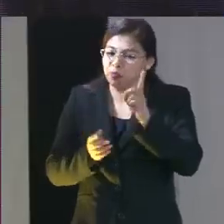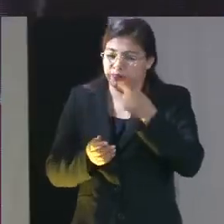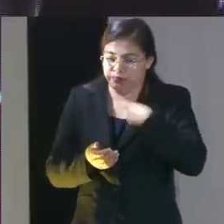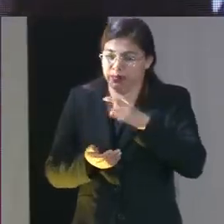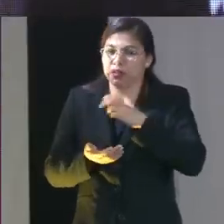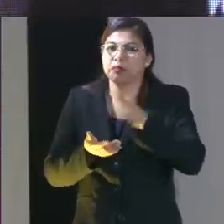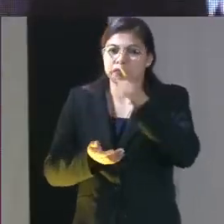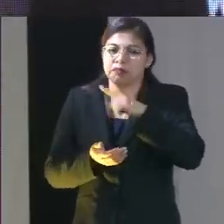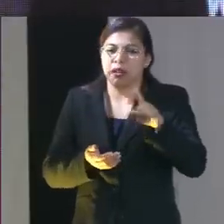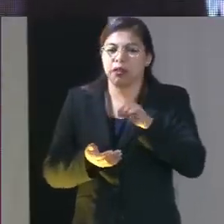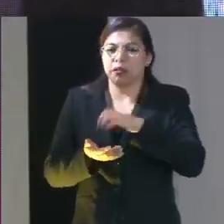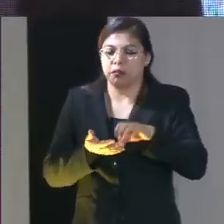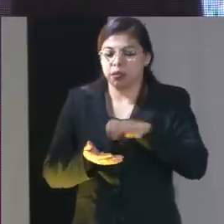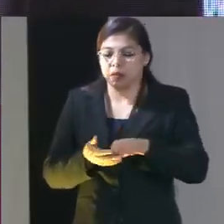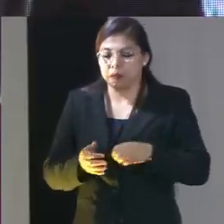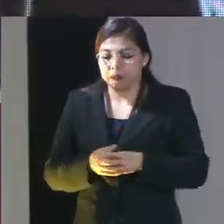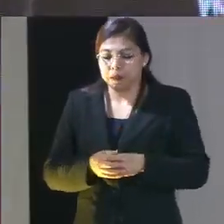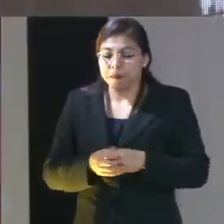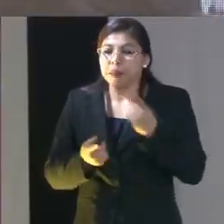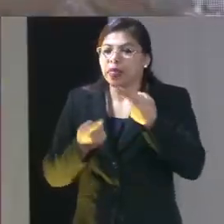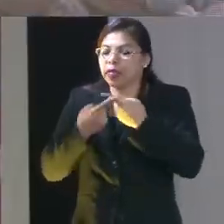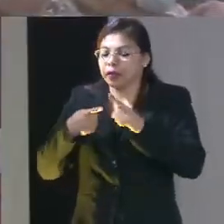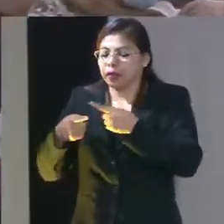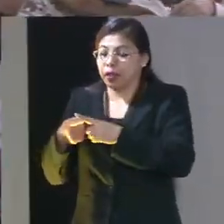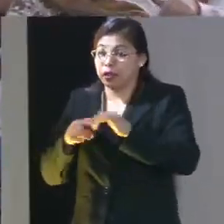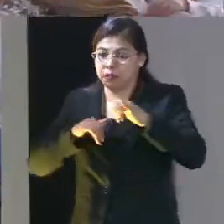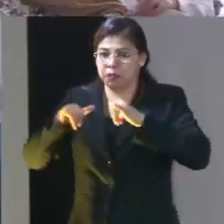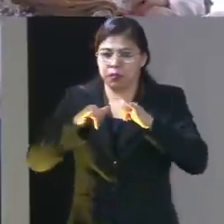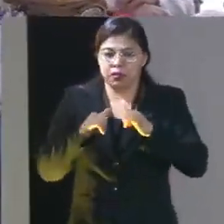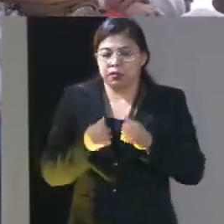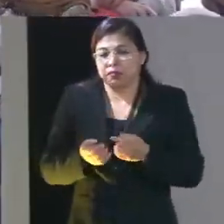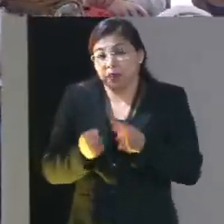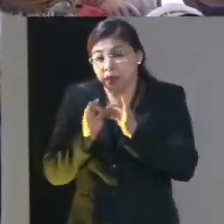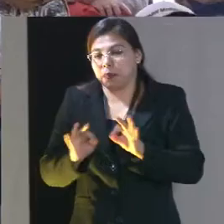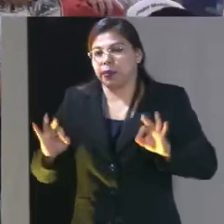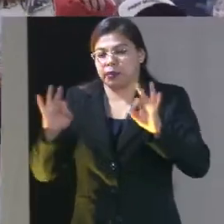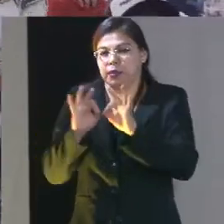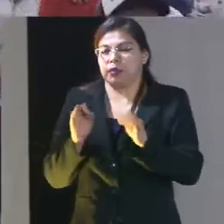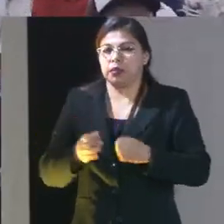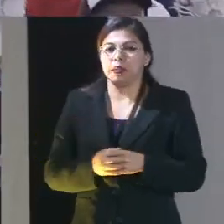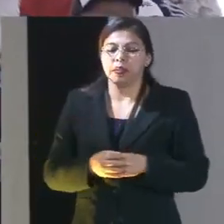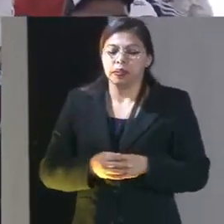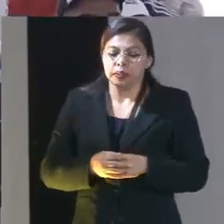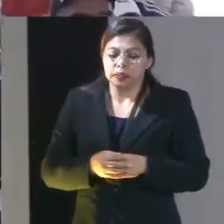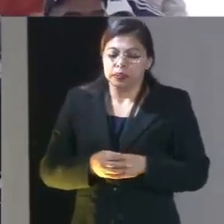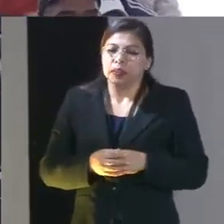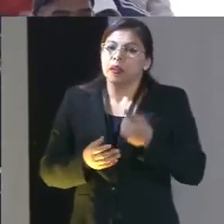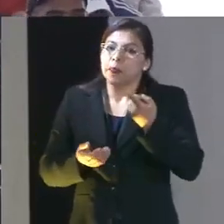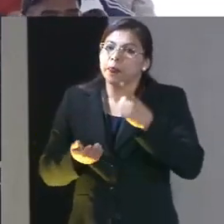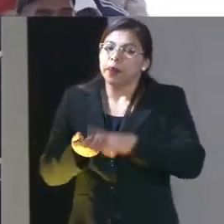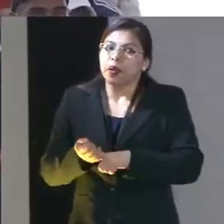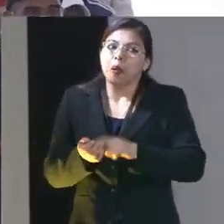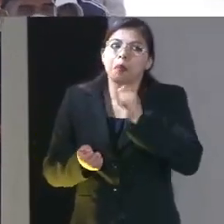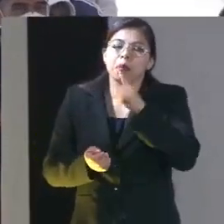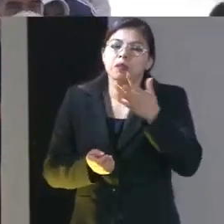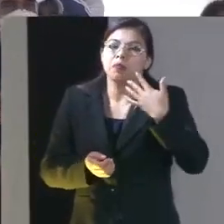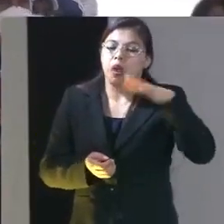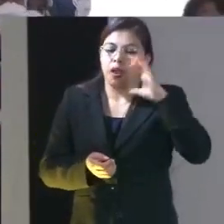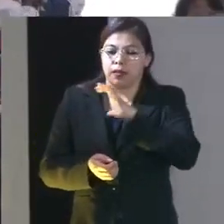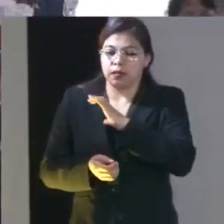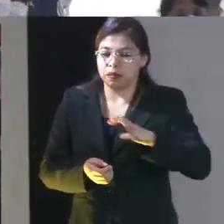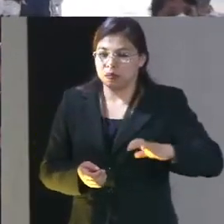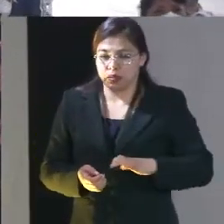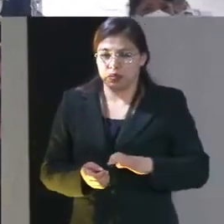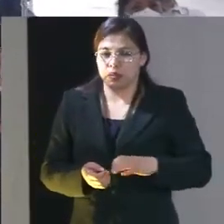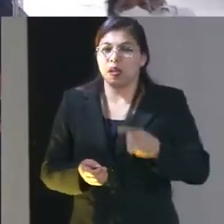Entonces, no, ahí estoy en desacuerdo con Grusinski. Hay una diferencia geográfica fundamental entre lo que era y lo que es China y